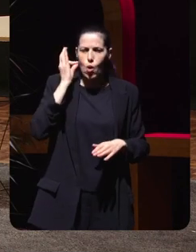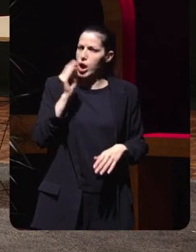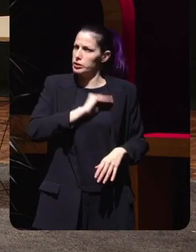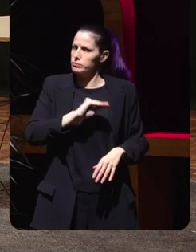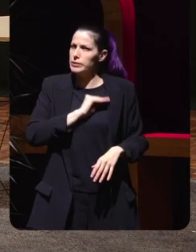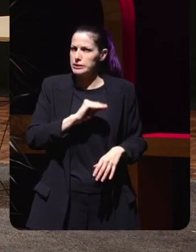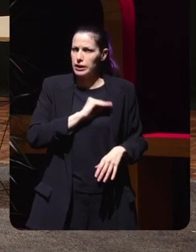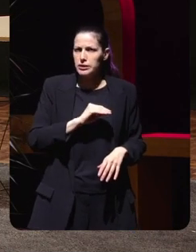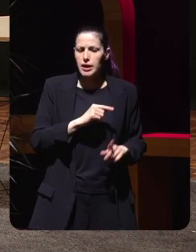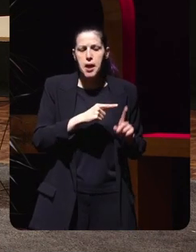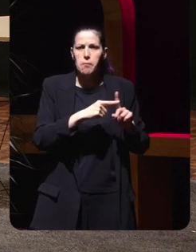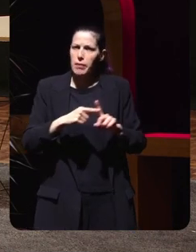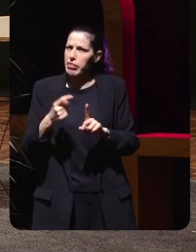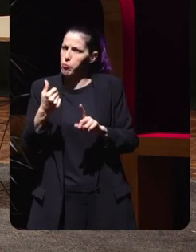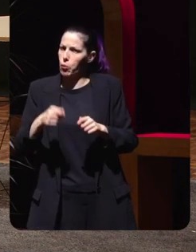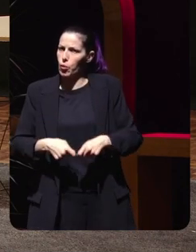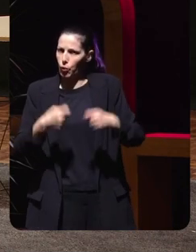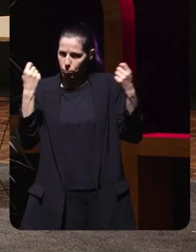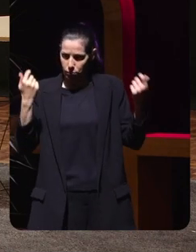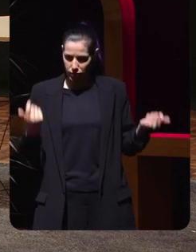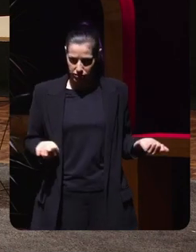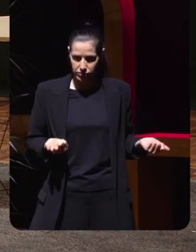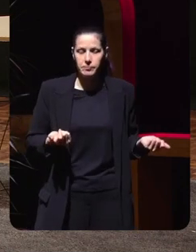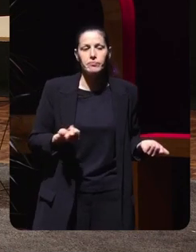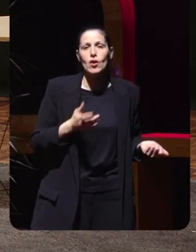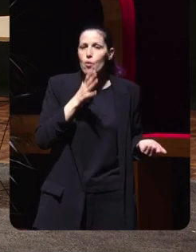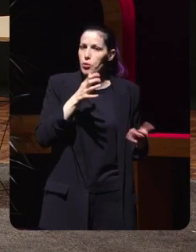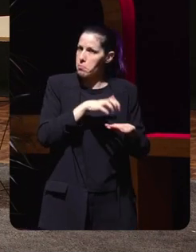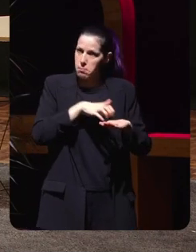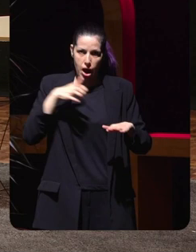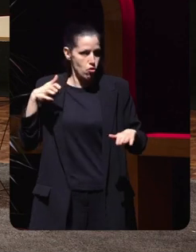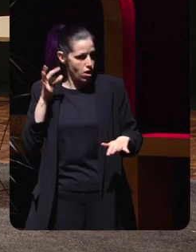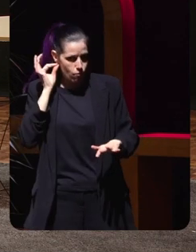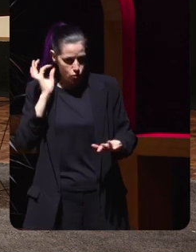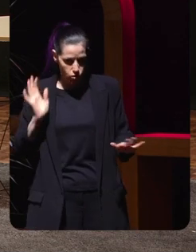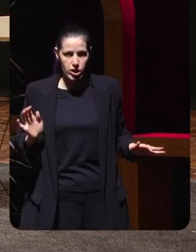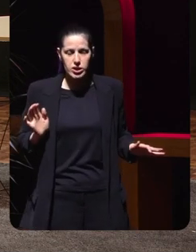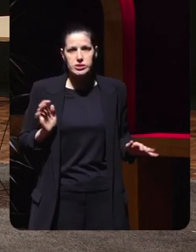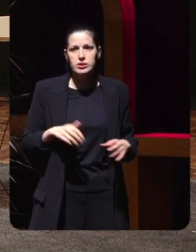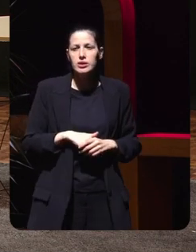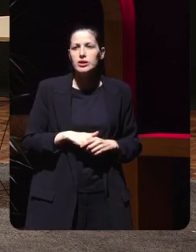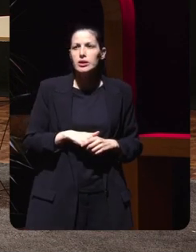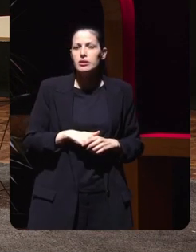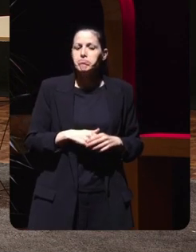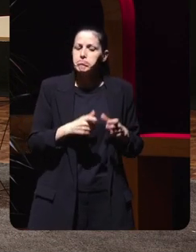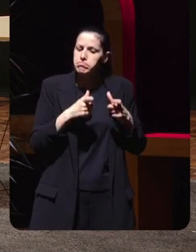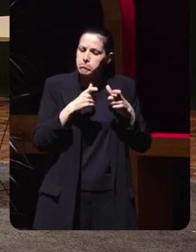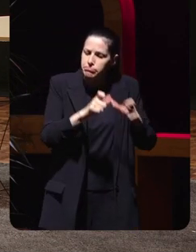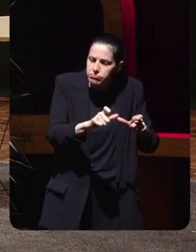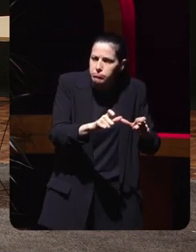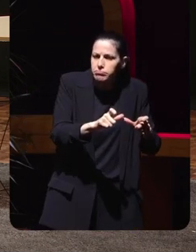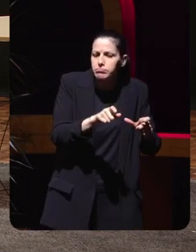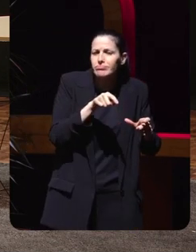en este foro no que que asmuyeres columnistas en diario pontevedra así que somos a mayoría no sobre todas las mujeres que estamos en plantilla de redacción